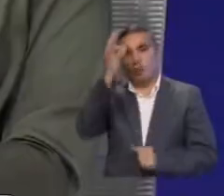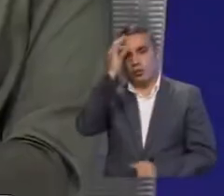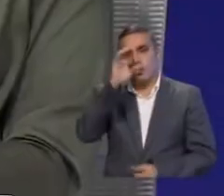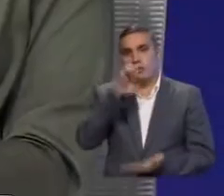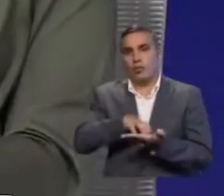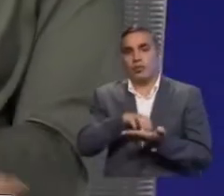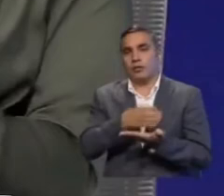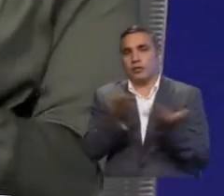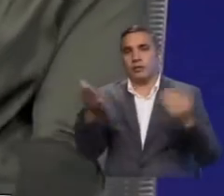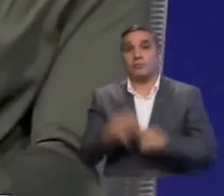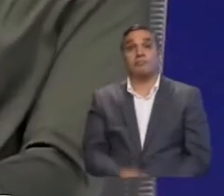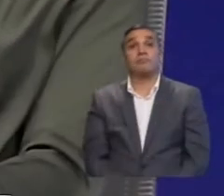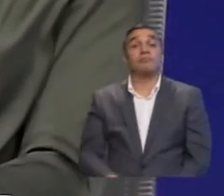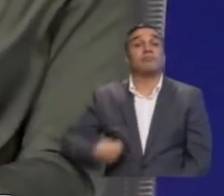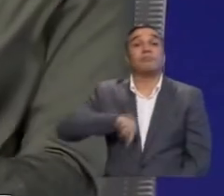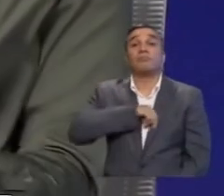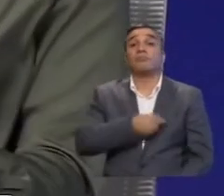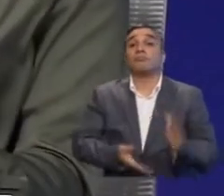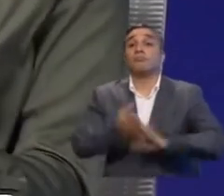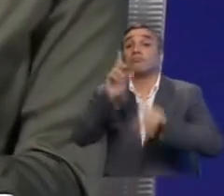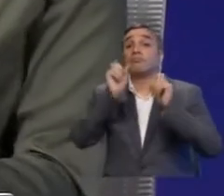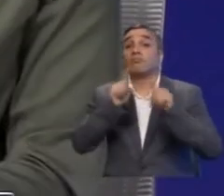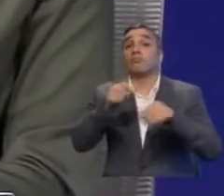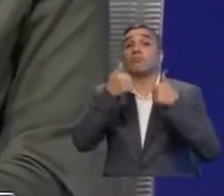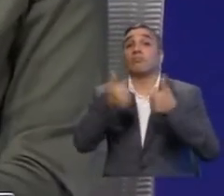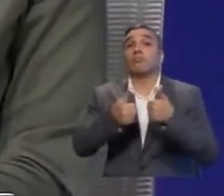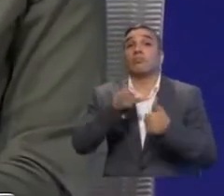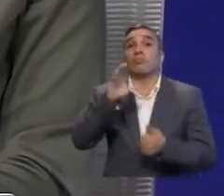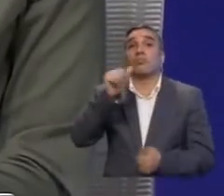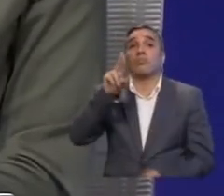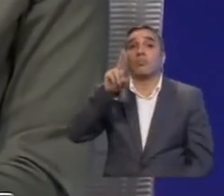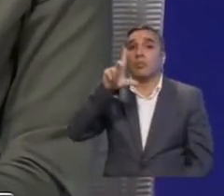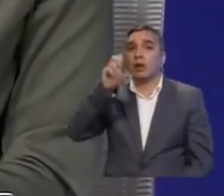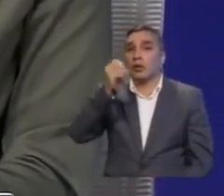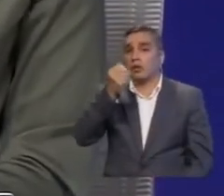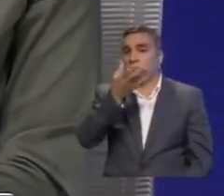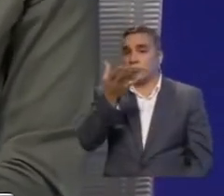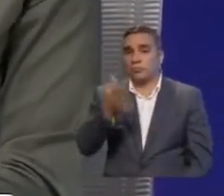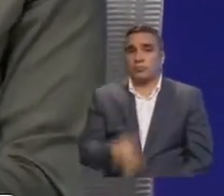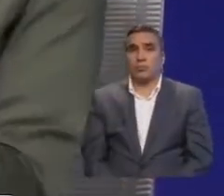provincial. Vamos ahora con la pregunta para el candidato Carlos Agnay.